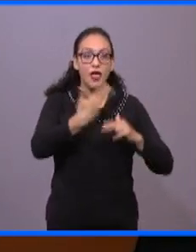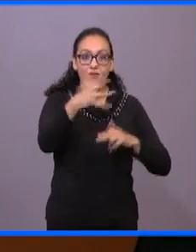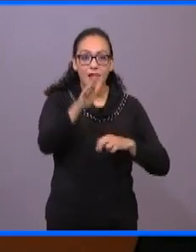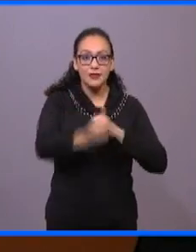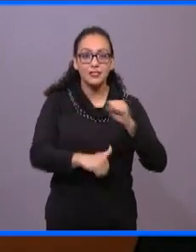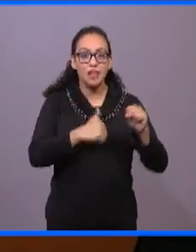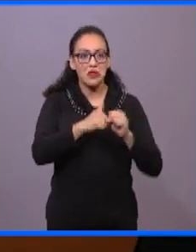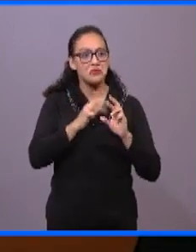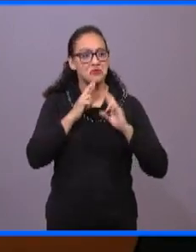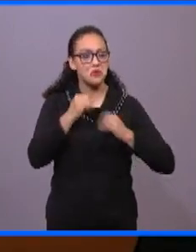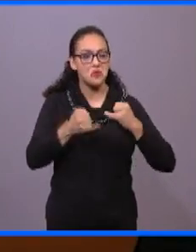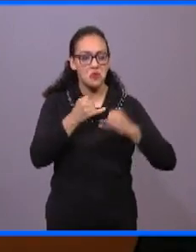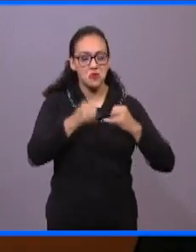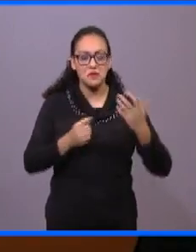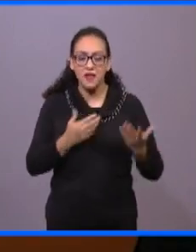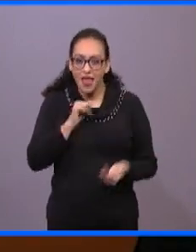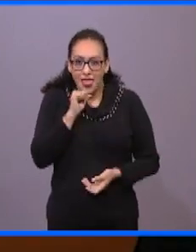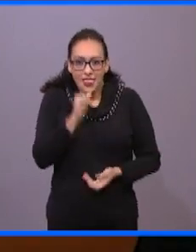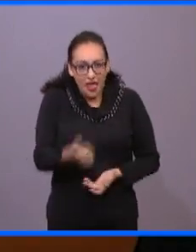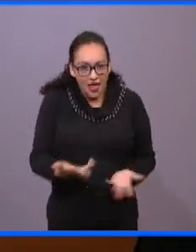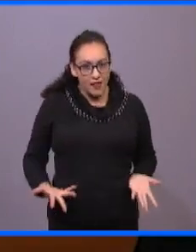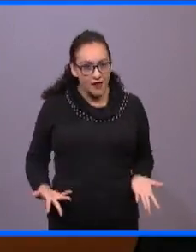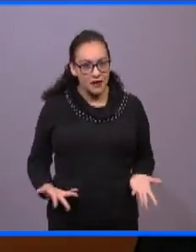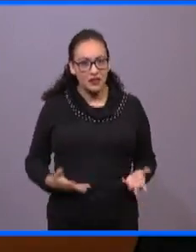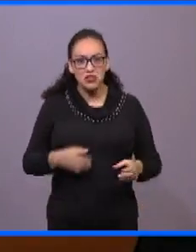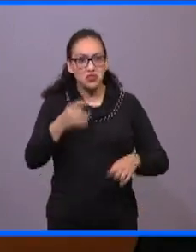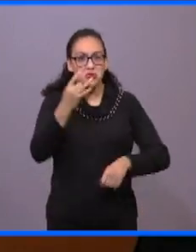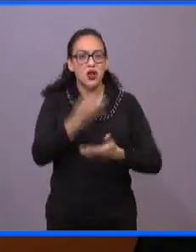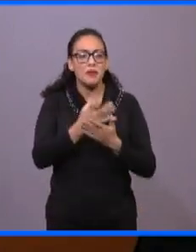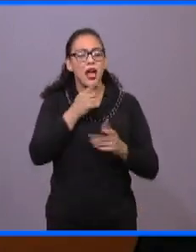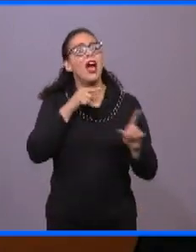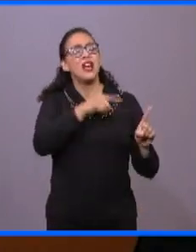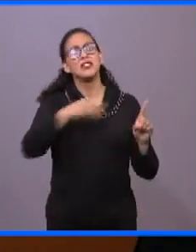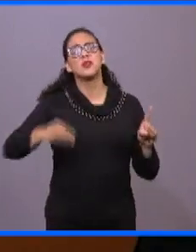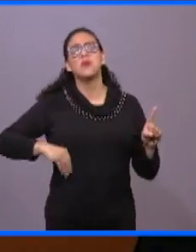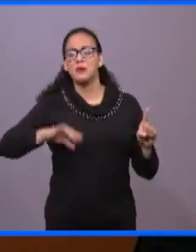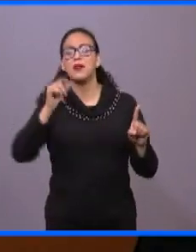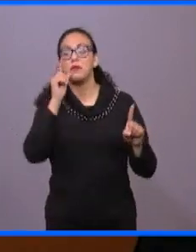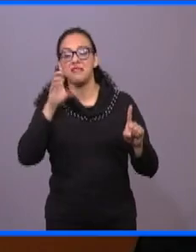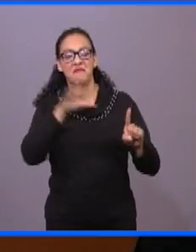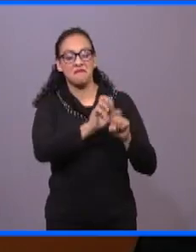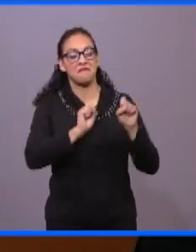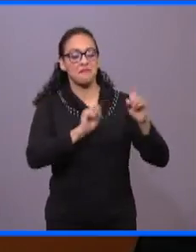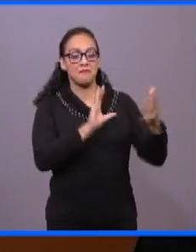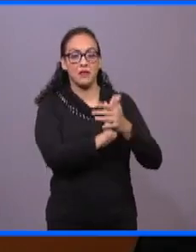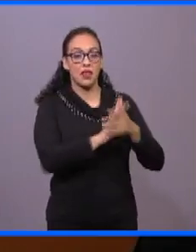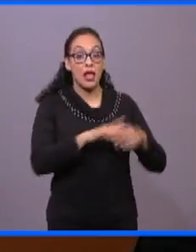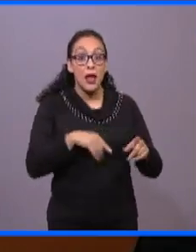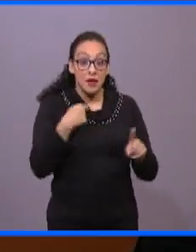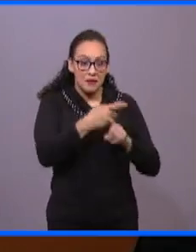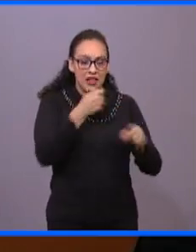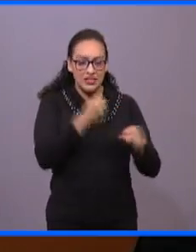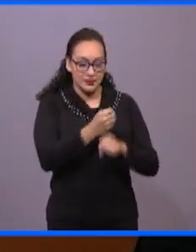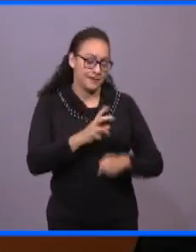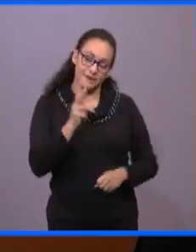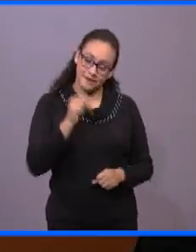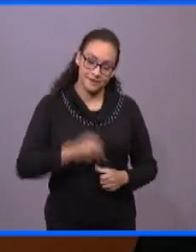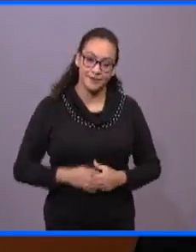los principales motivos de la acusación está fundamentada en violaciones a derechos humanos y que es uno de los grandes pendientes de nuestro sistema de